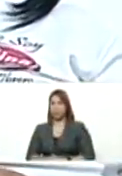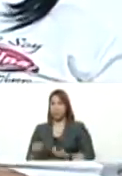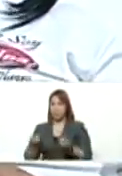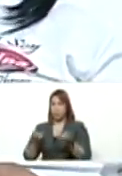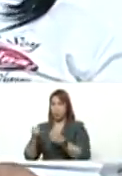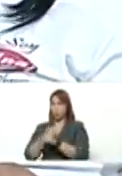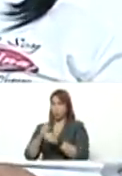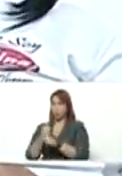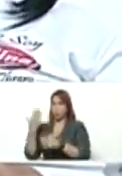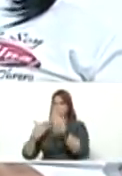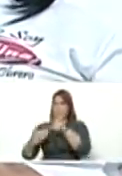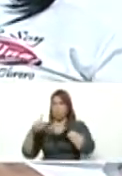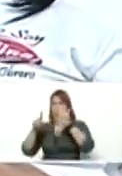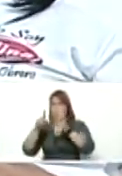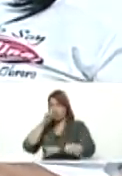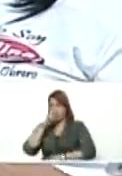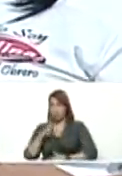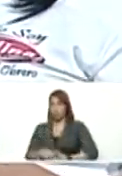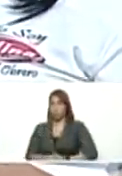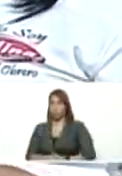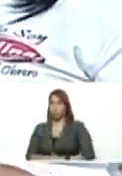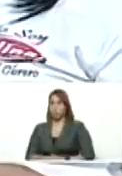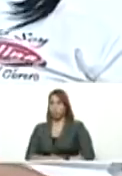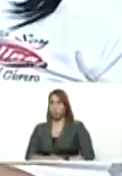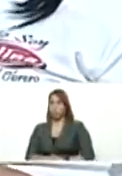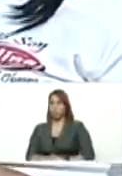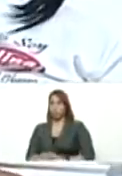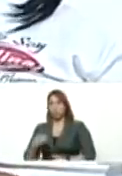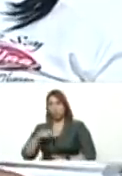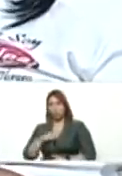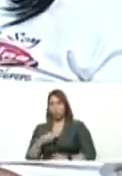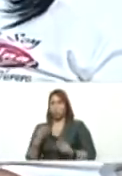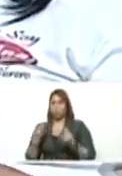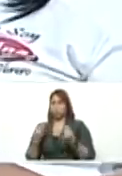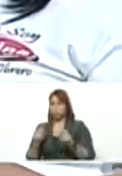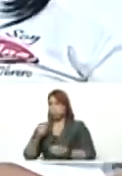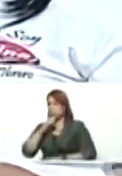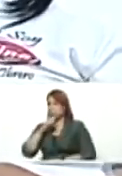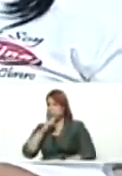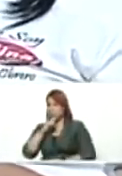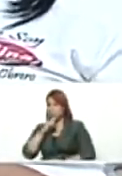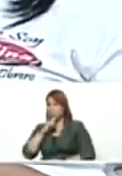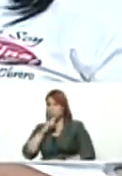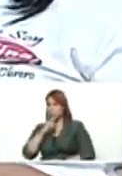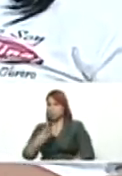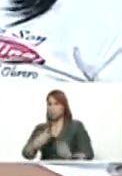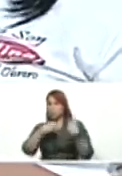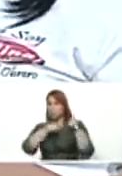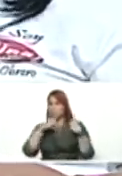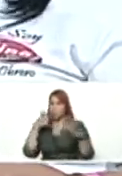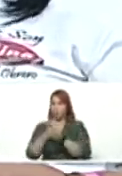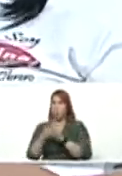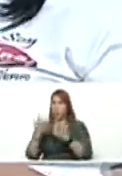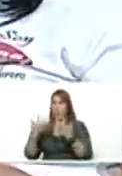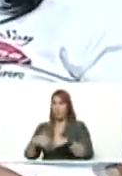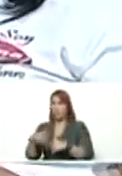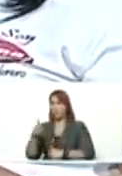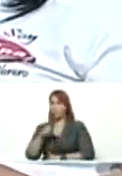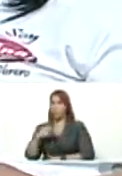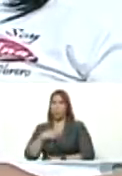obrero desde hace 6 años. Ha sido para nosotros muy difícil llevar las riendas de esta empresa por no poder